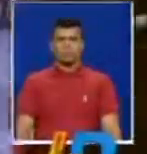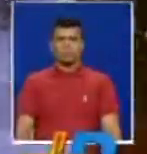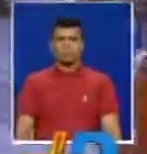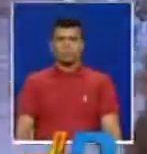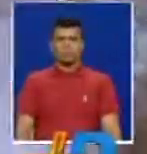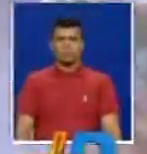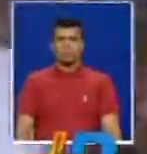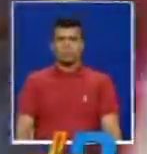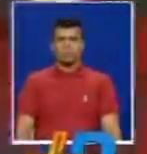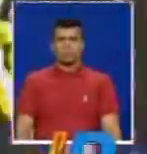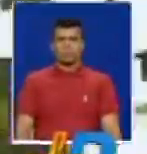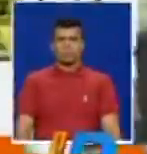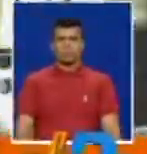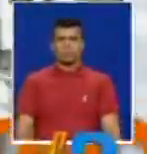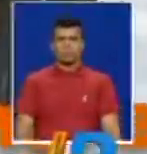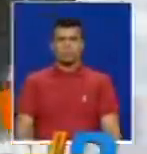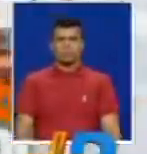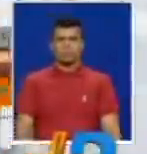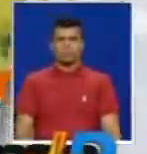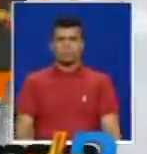ayude y mujeres.